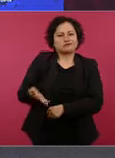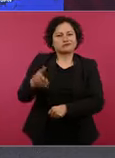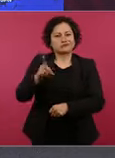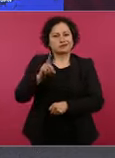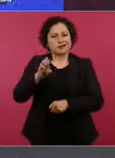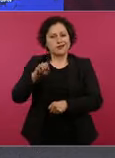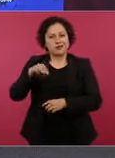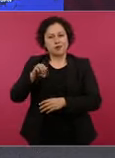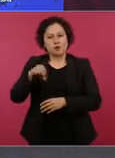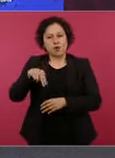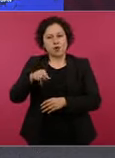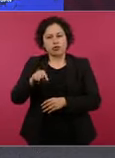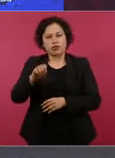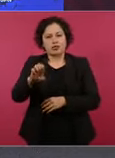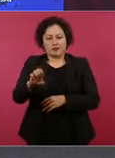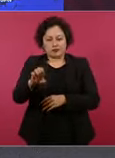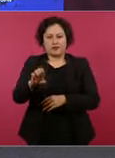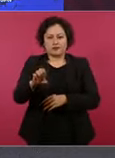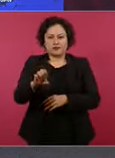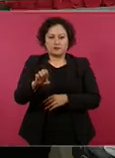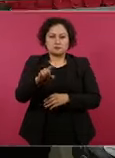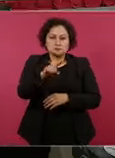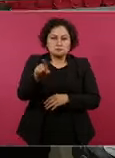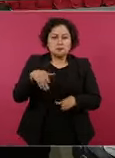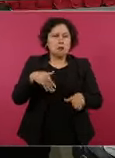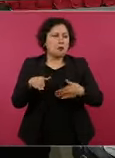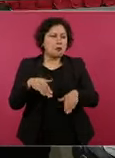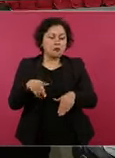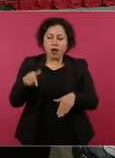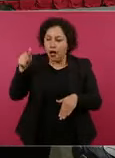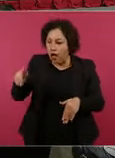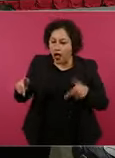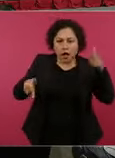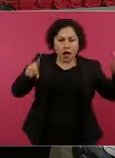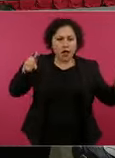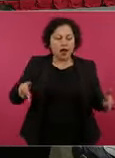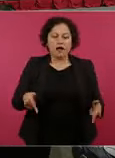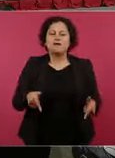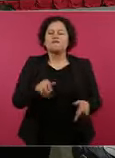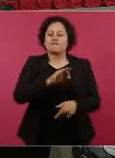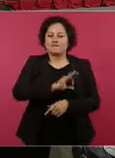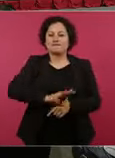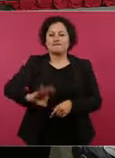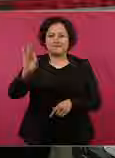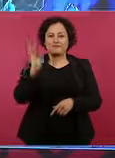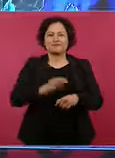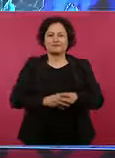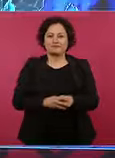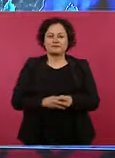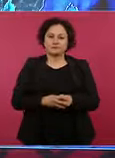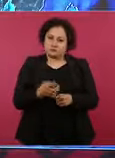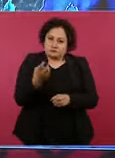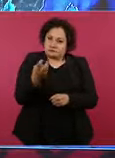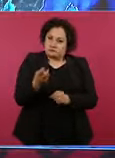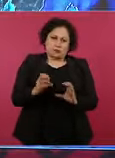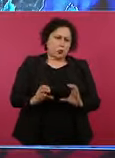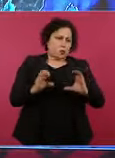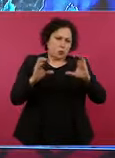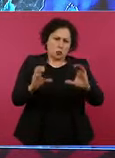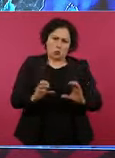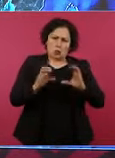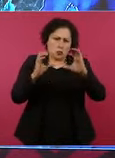que se los encuentra uno en el camino. Estamos cuidando la